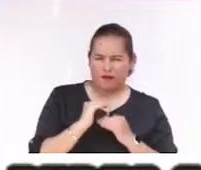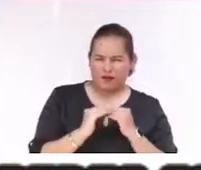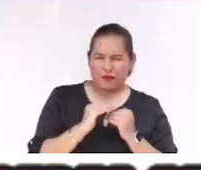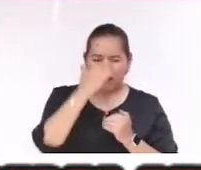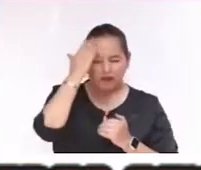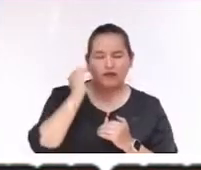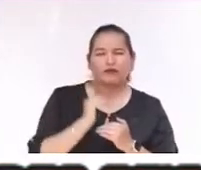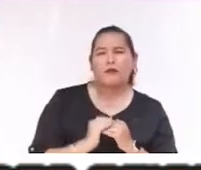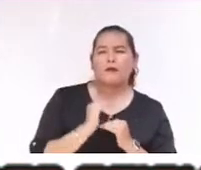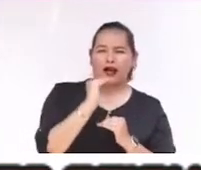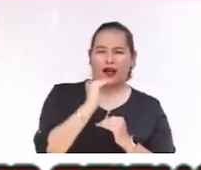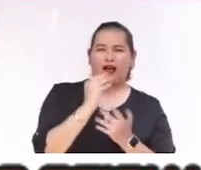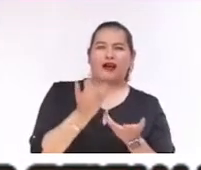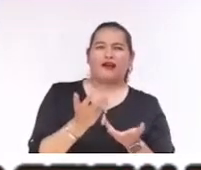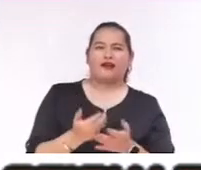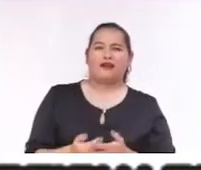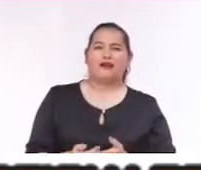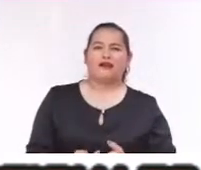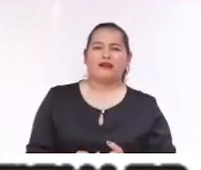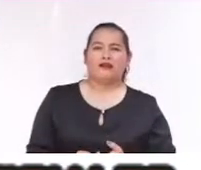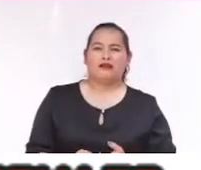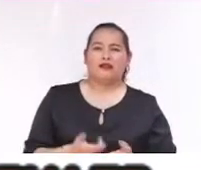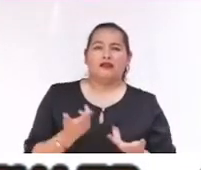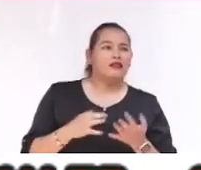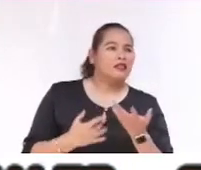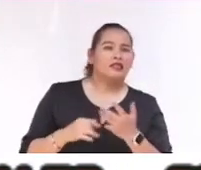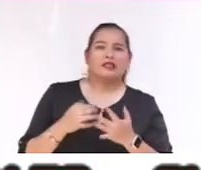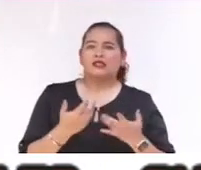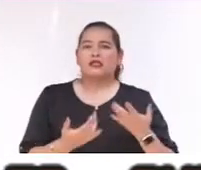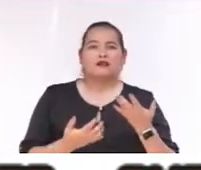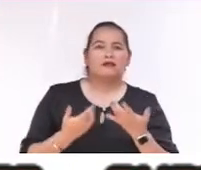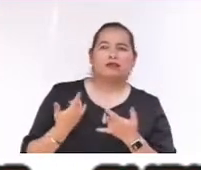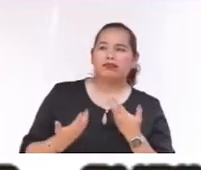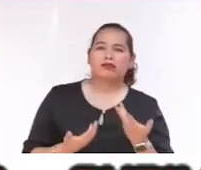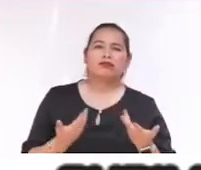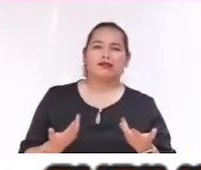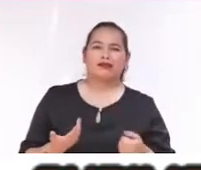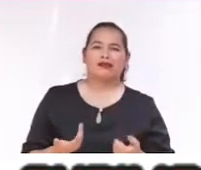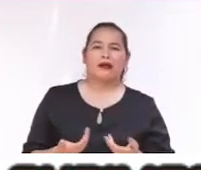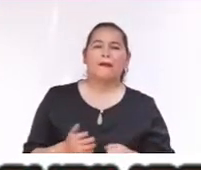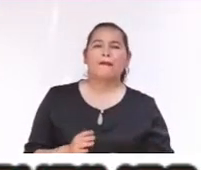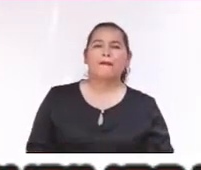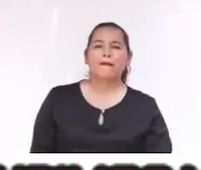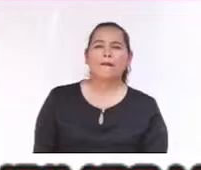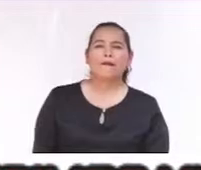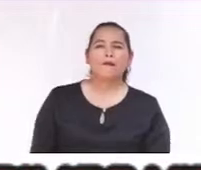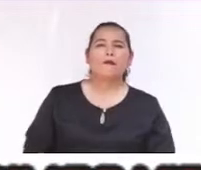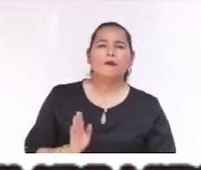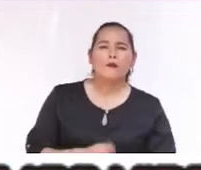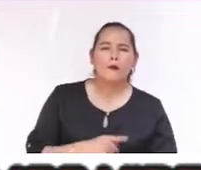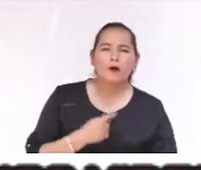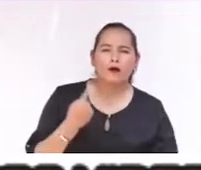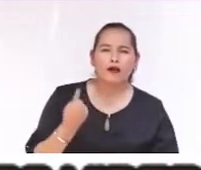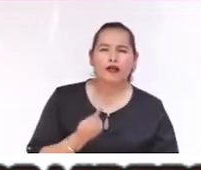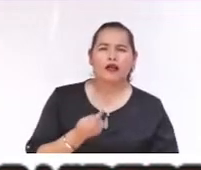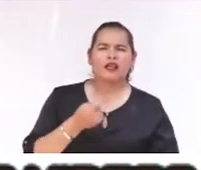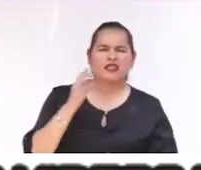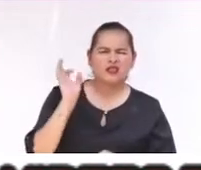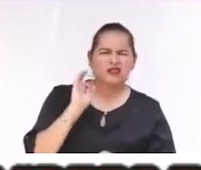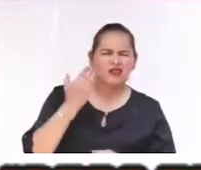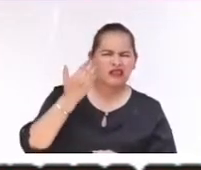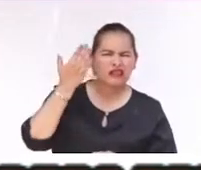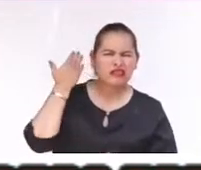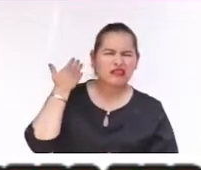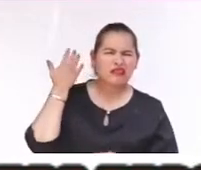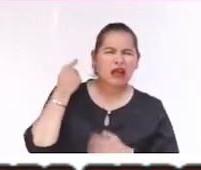Fíjense, están tan desesperados. Porque, no sé si oyeron a Fox hace